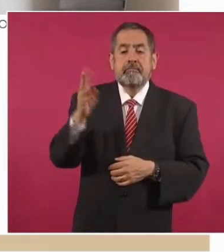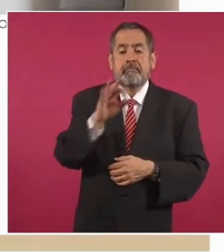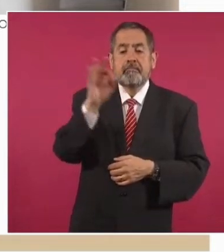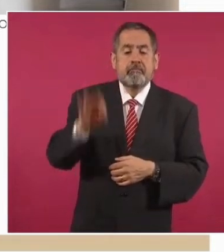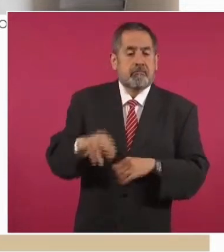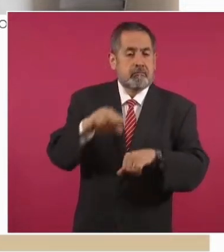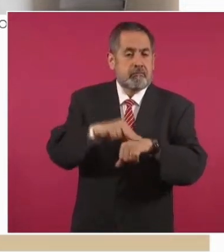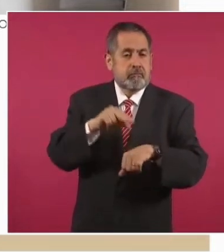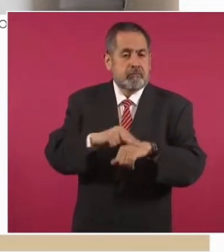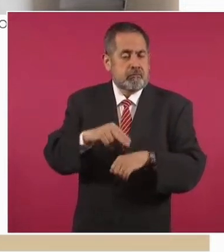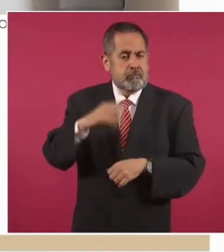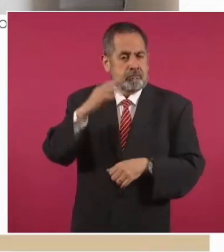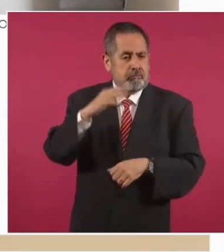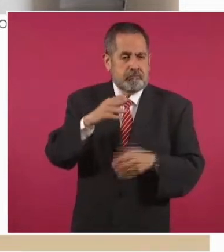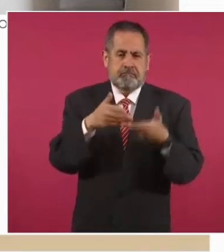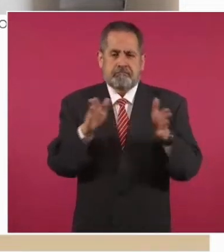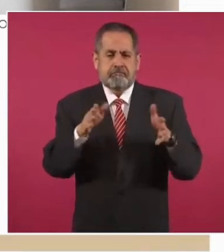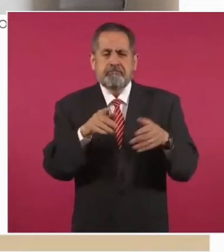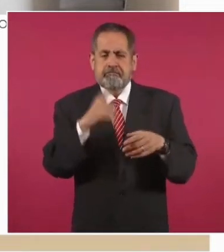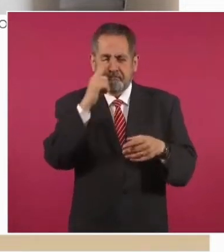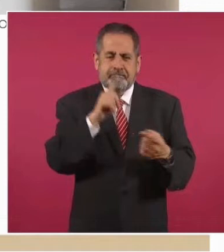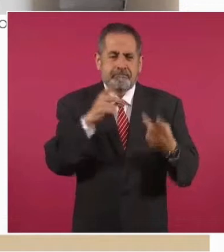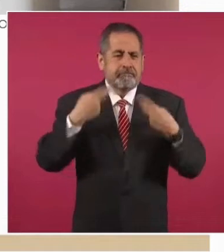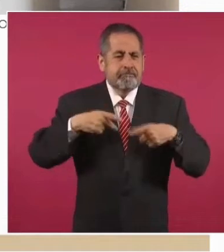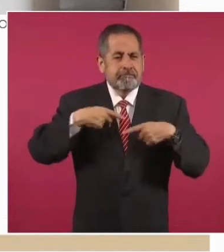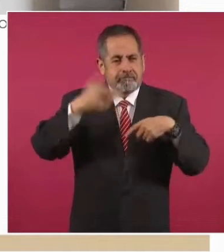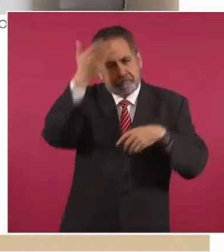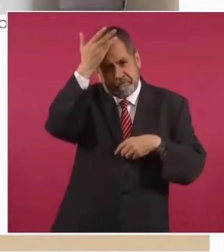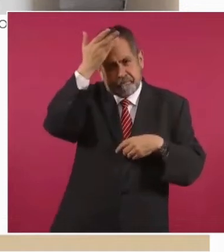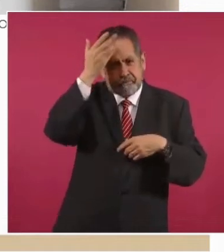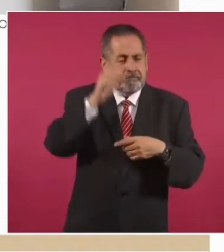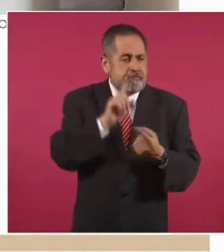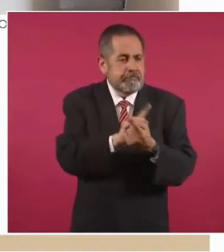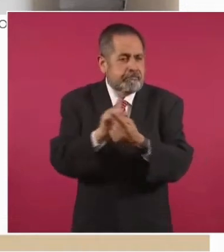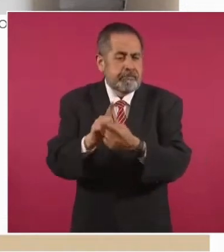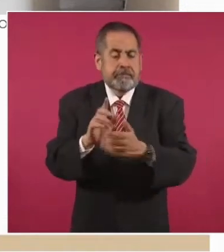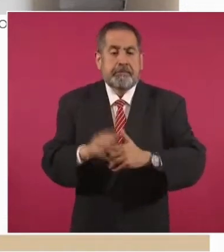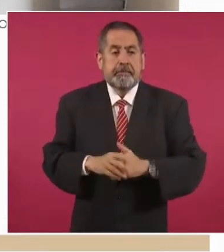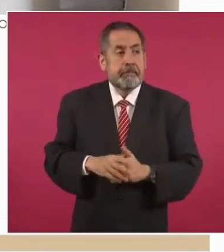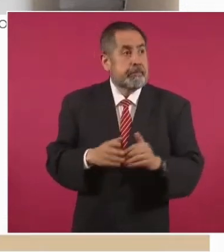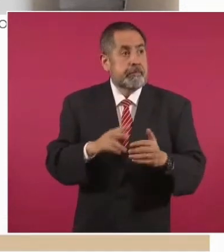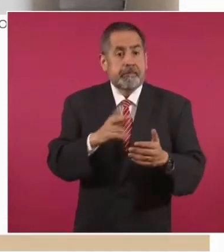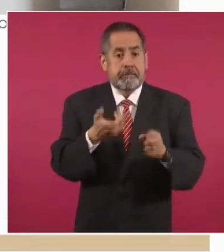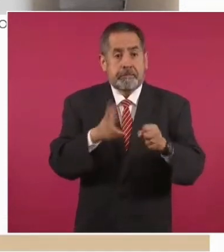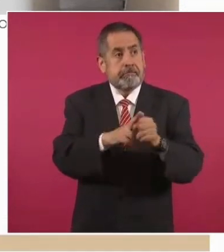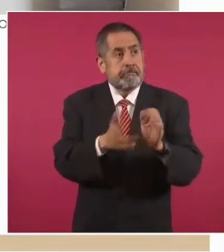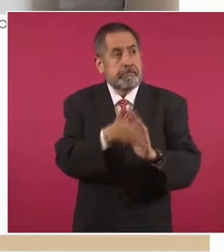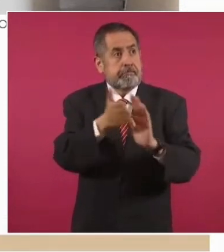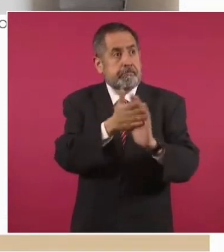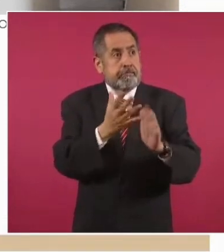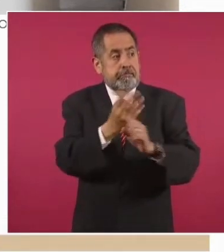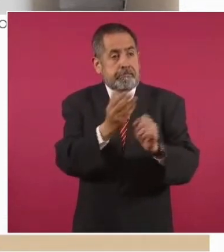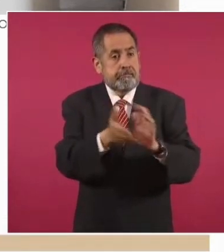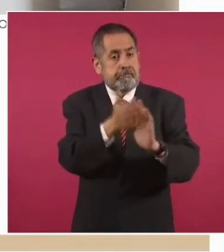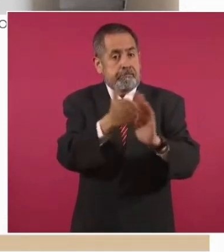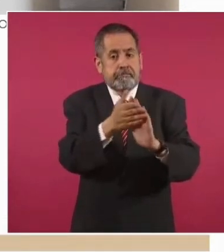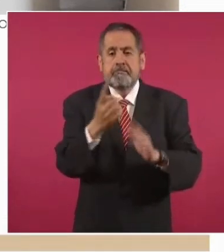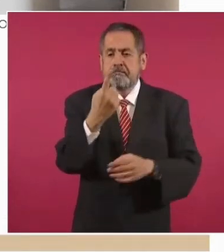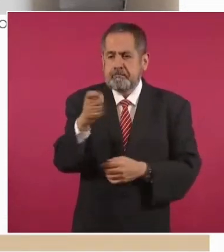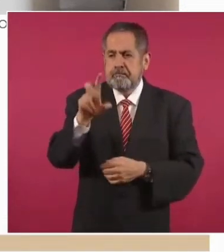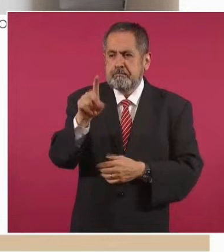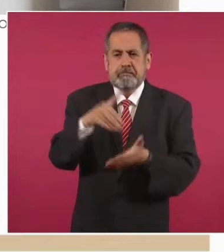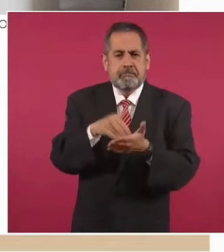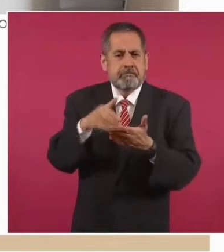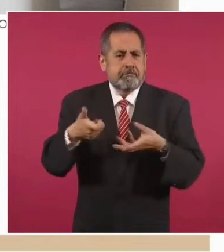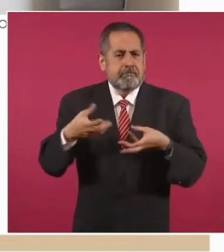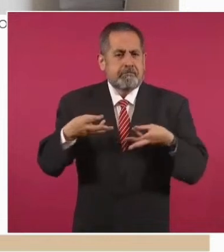médicos generales y personal de enfermería. En las obras de infraestructura y rehabilitación se han invertido ya 130 millones de